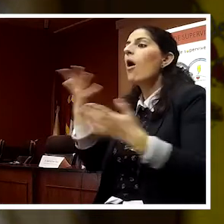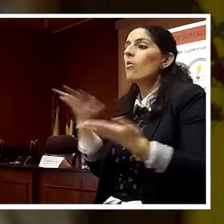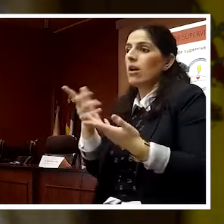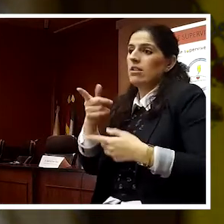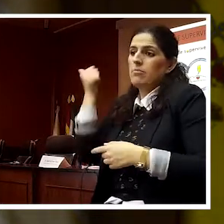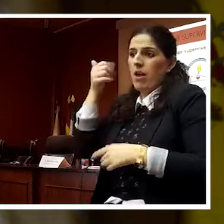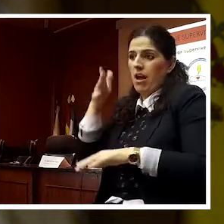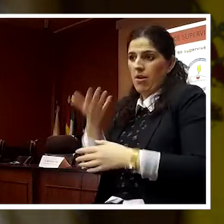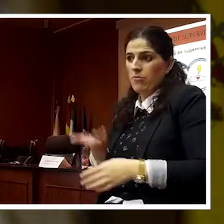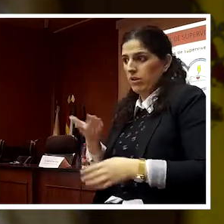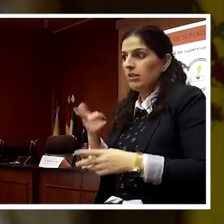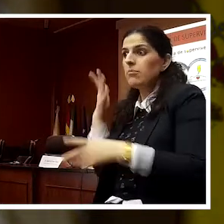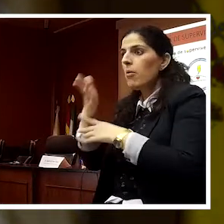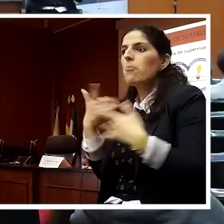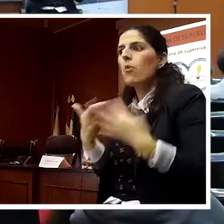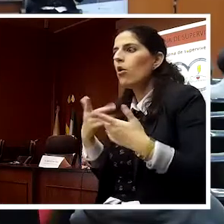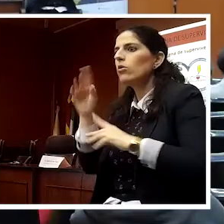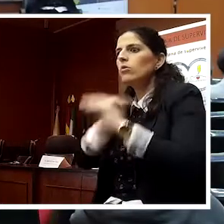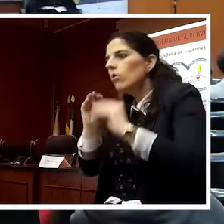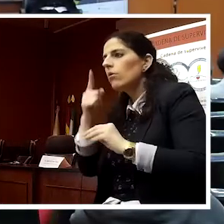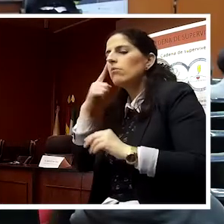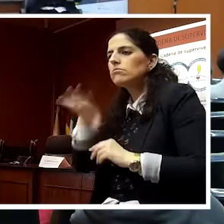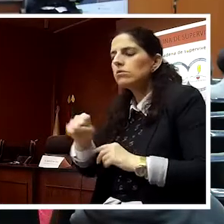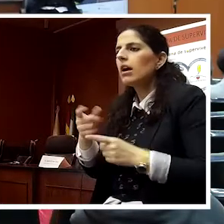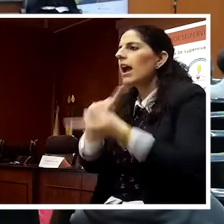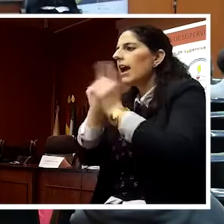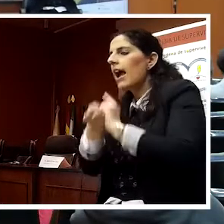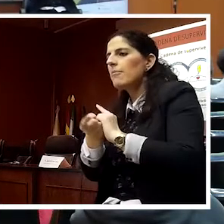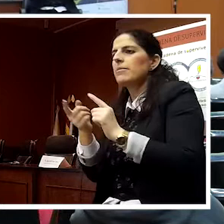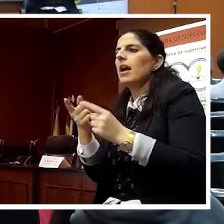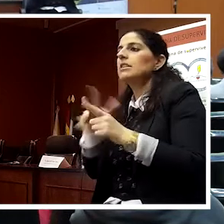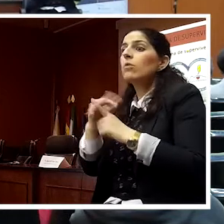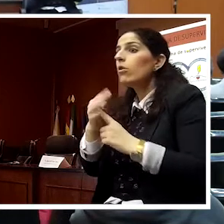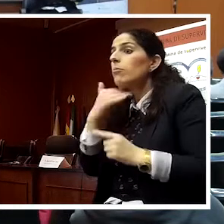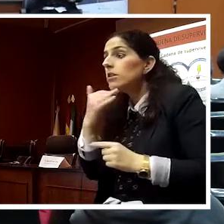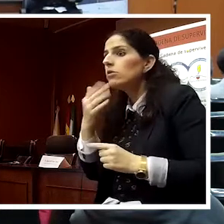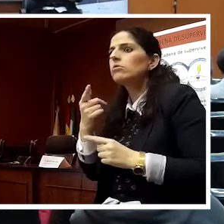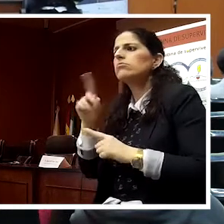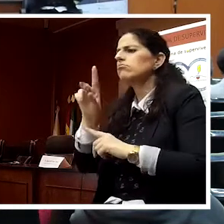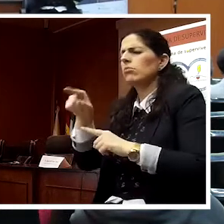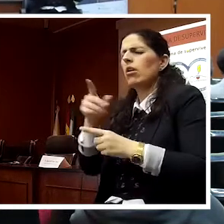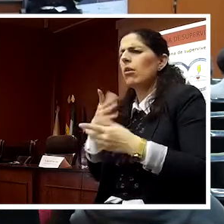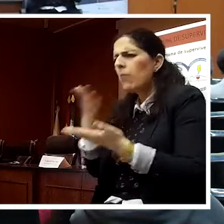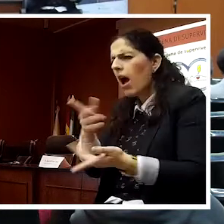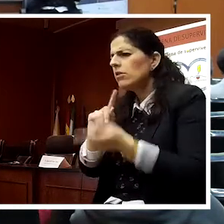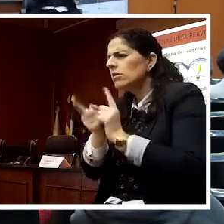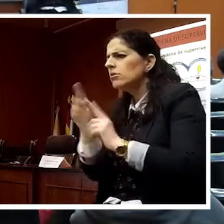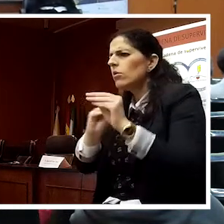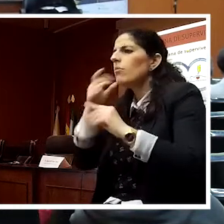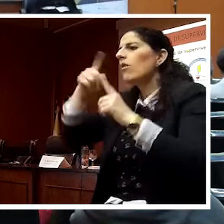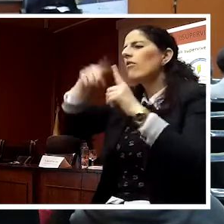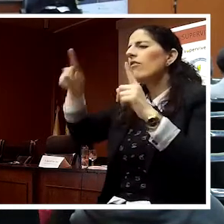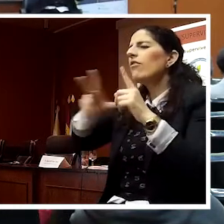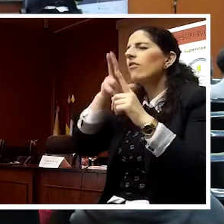son capaces de revertir condiciones imposibles de arritmias fatales que